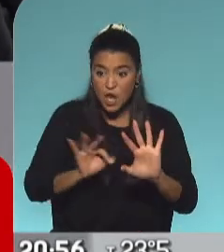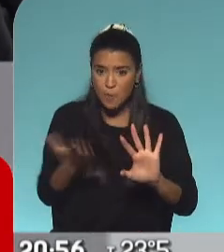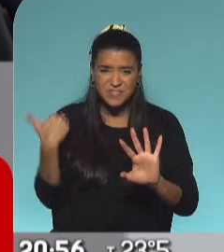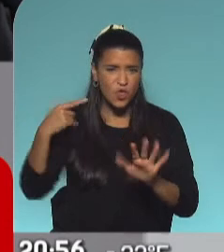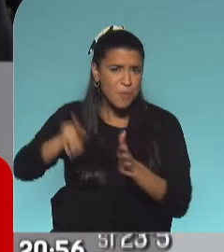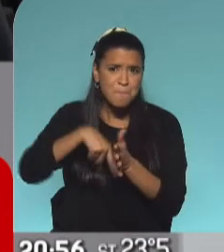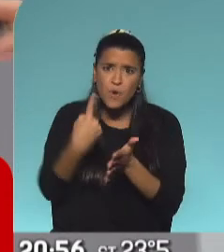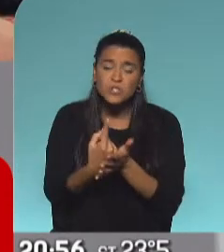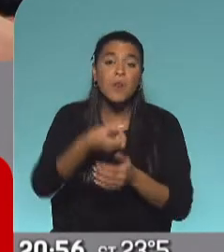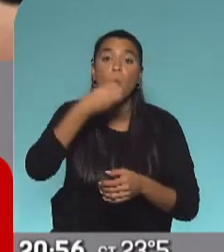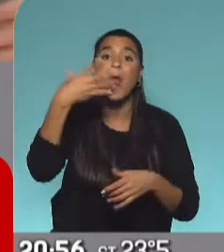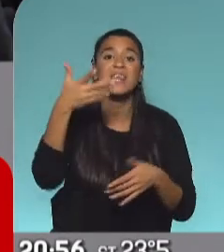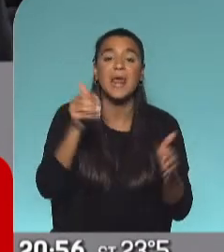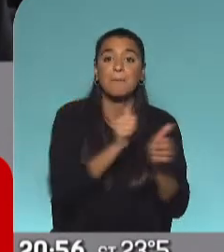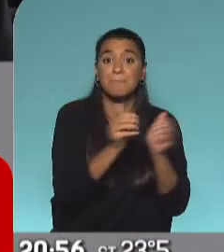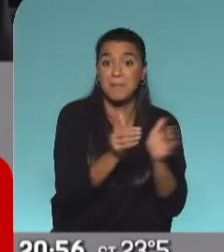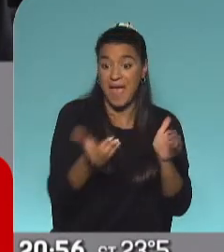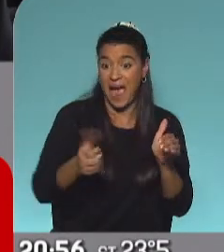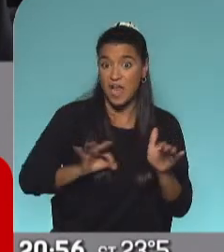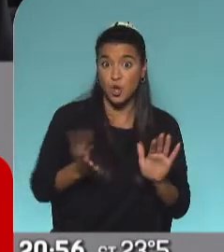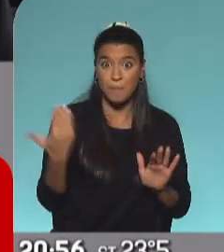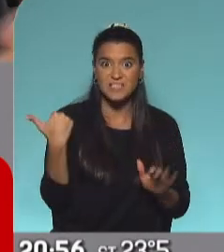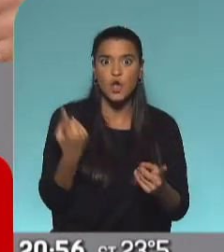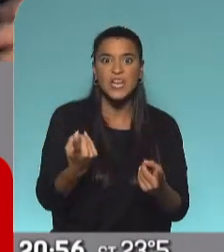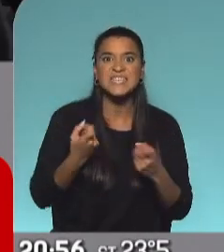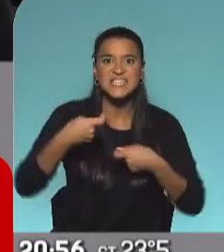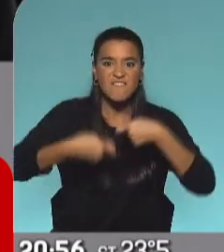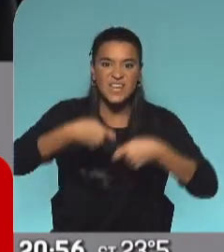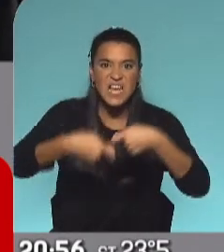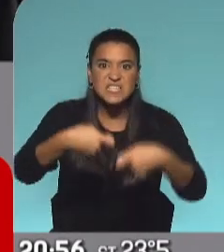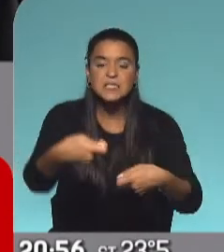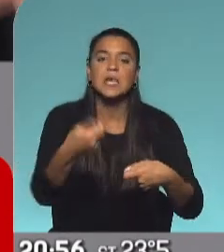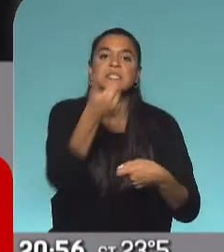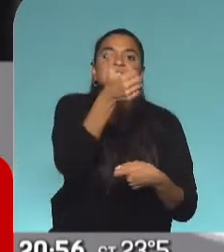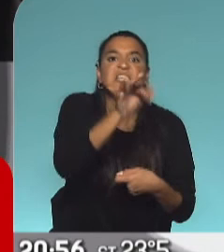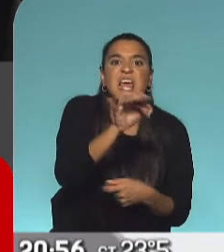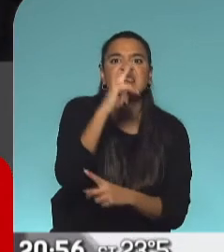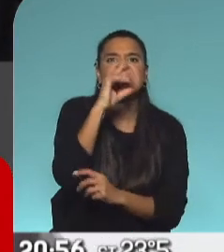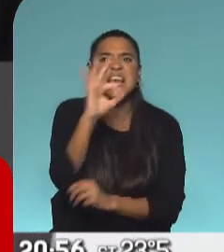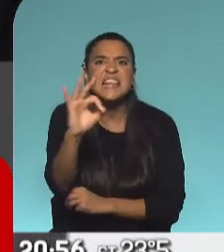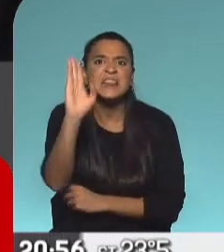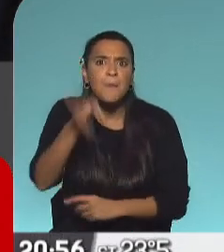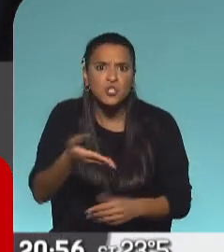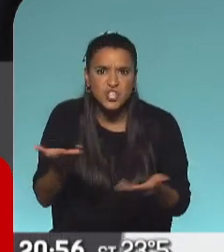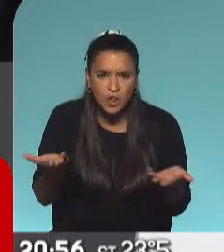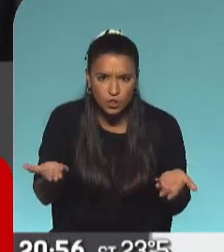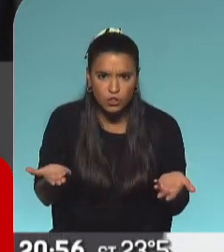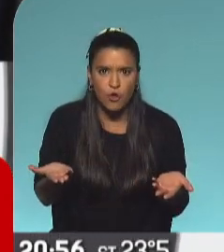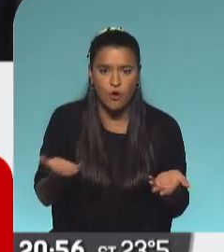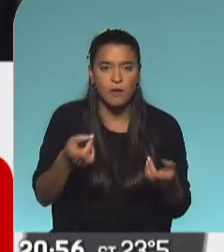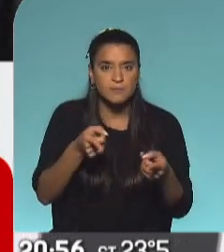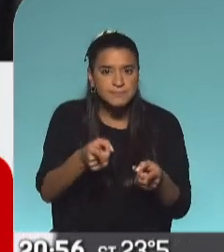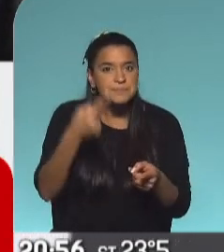año pasado cualquier pyme, si se necesitaba financiar, se financiaba al 60, al 70%. Así